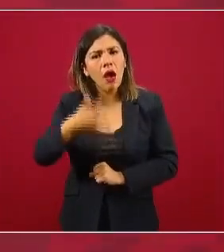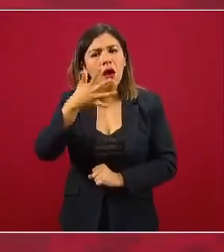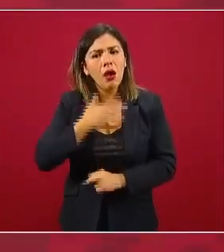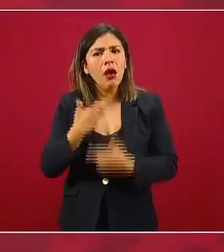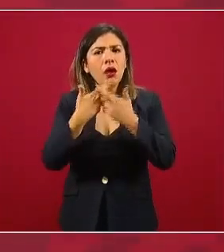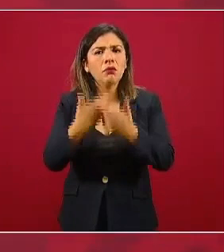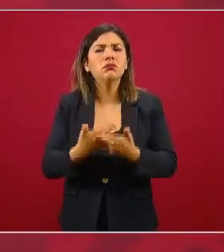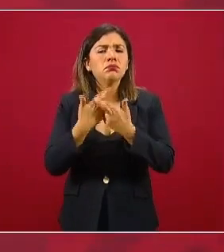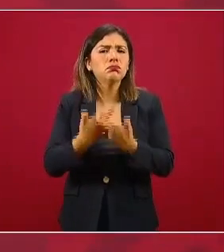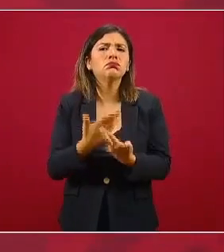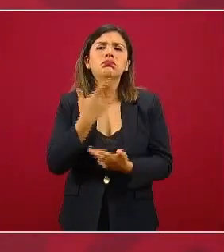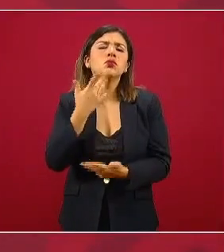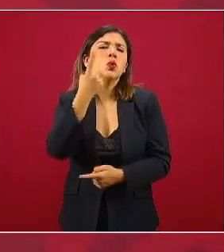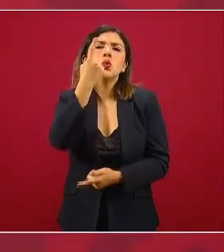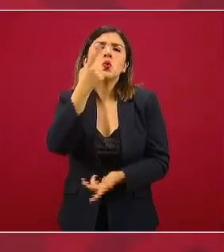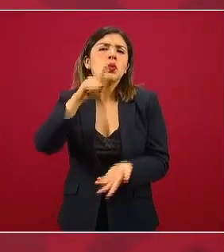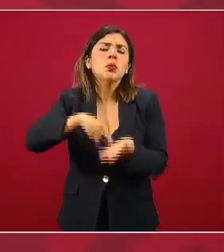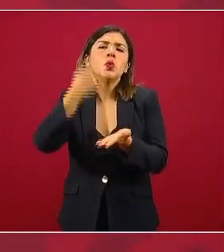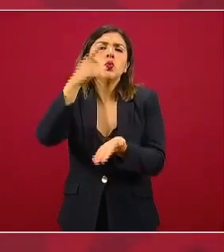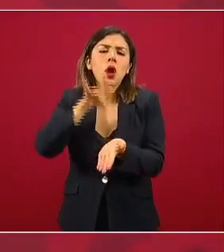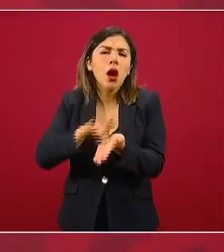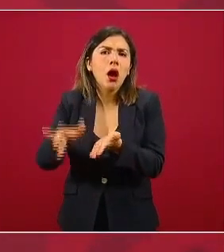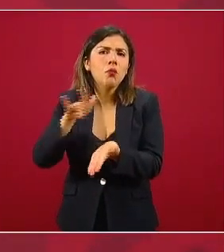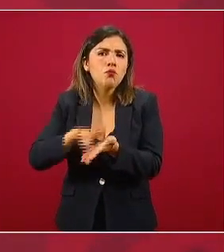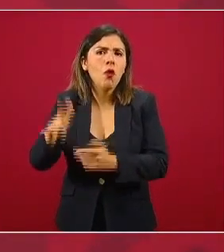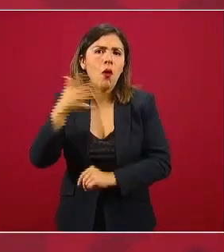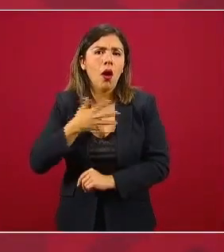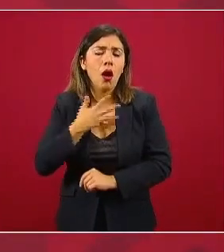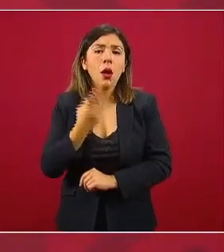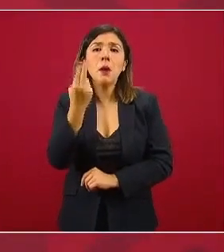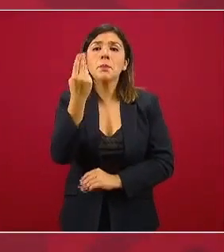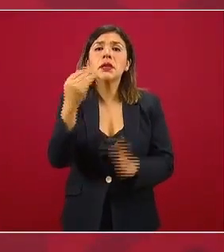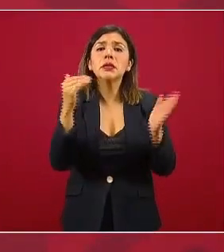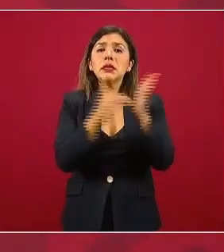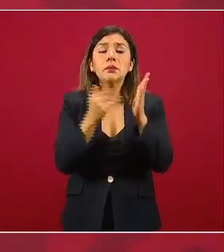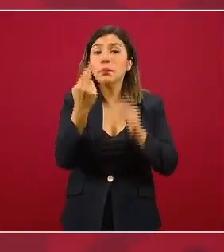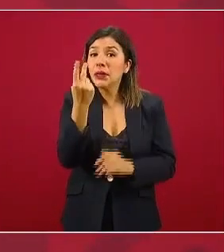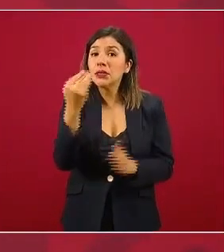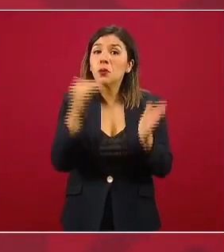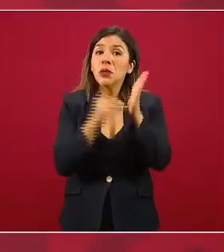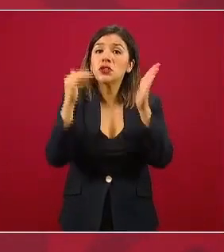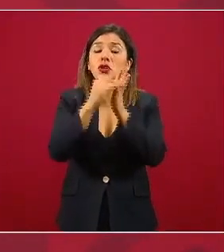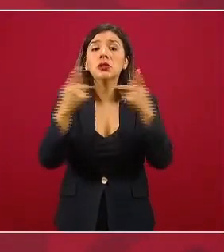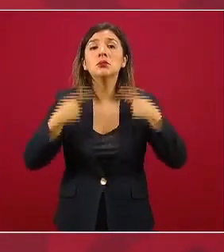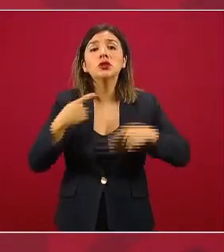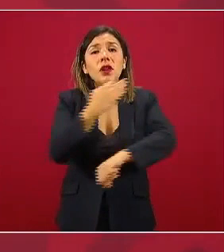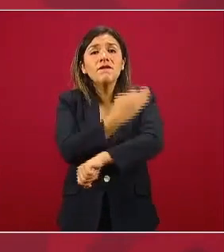cuando menos un apoyo a 25 millones de familias,